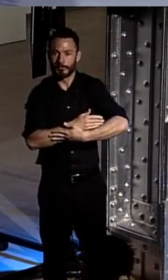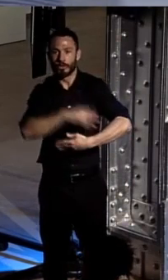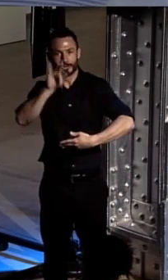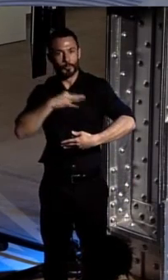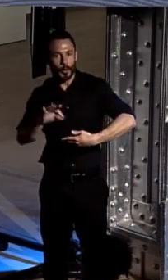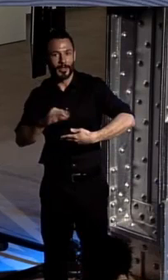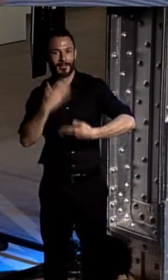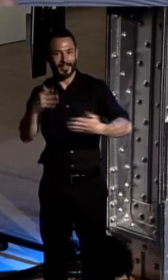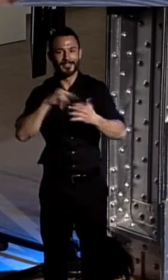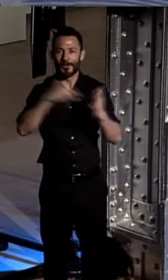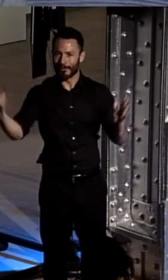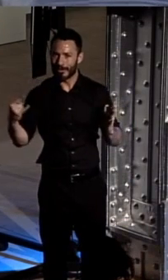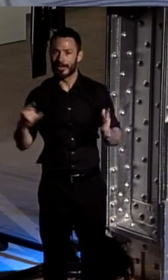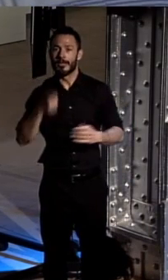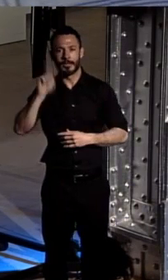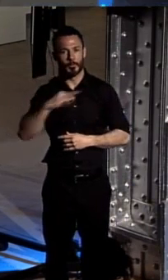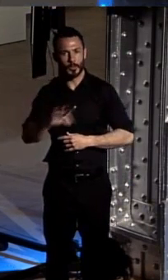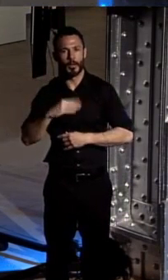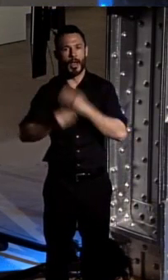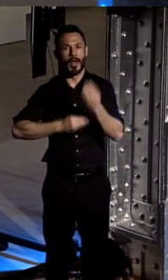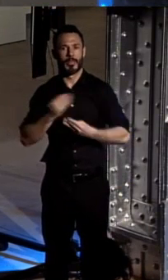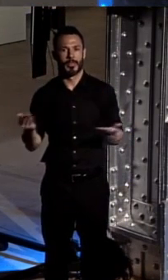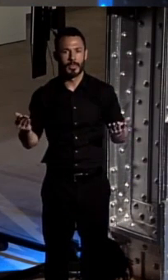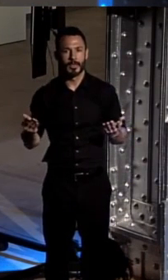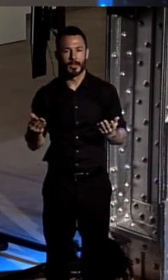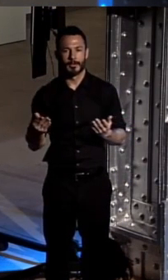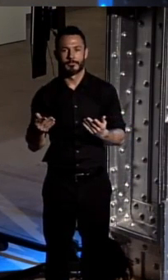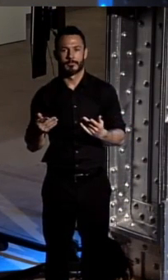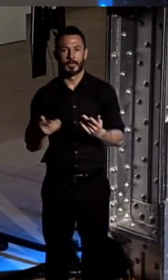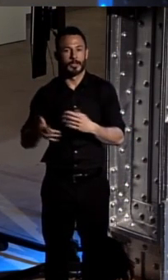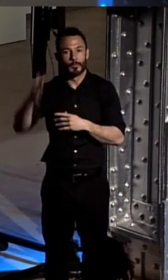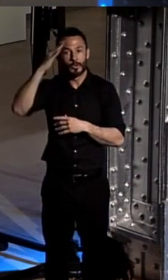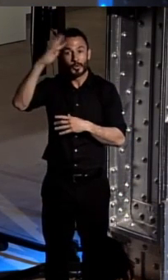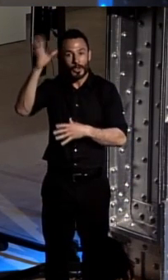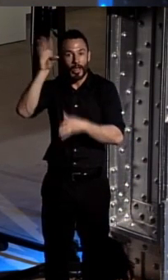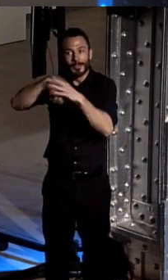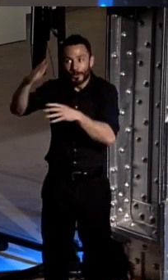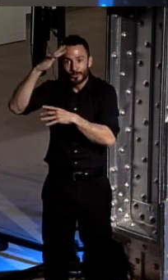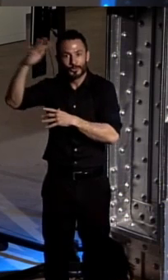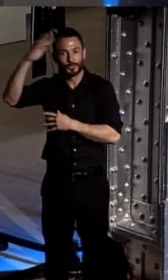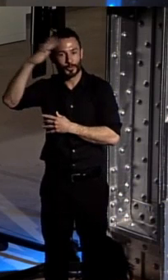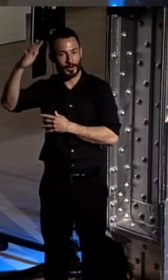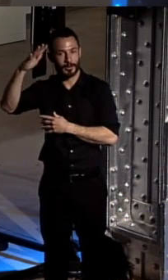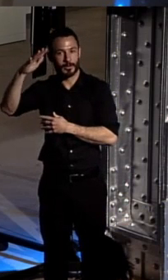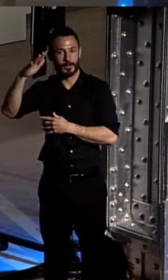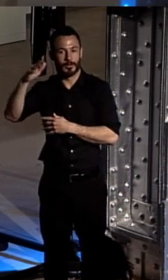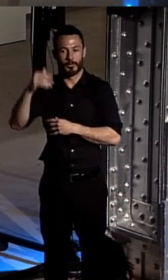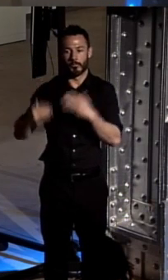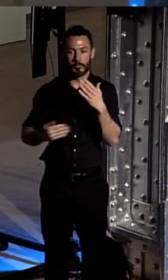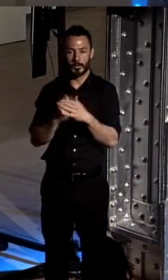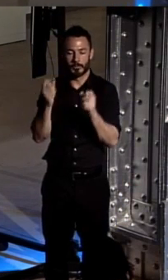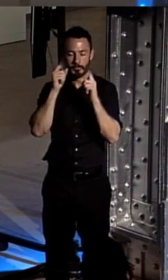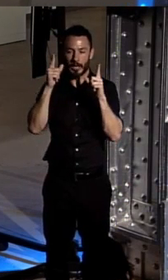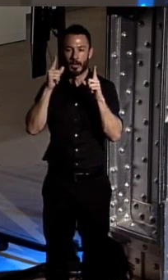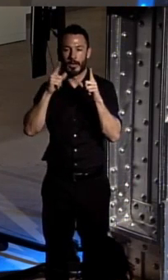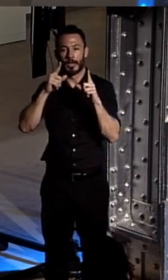también podemos hacer, por ejemplo, algo que fue una especie fue el sueño del sueño, literalmente. Nosotros nos despertamos a la mañana y tenemos un